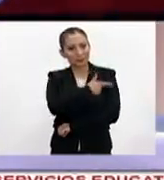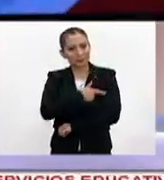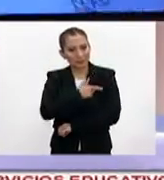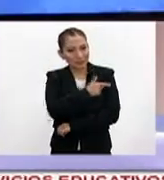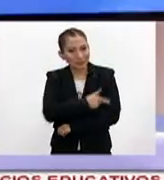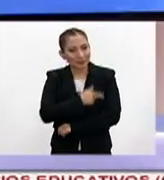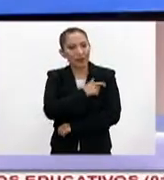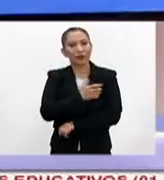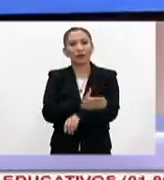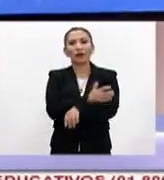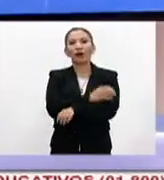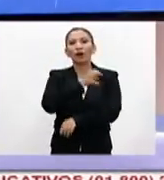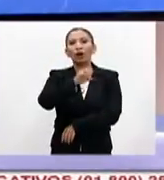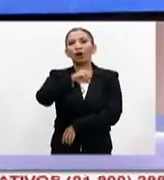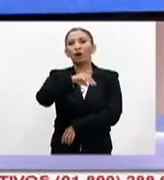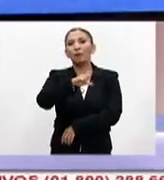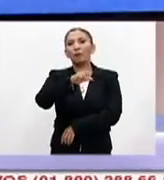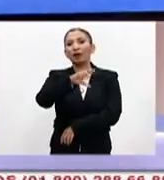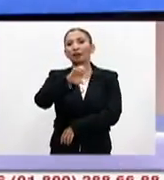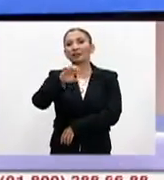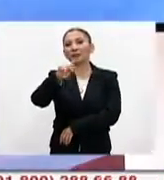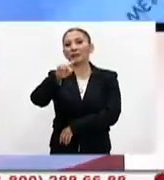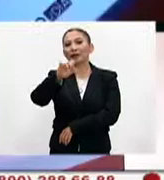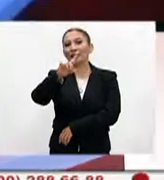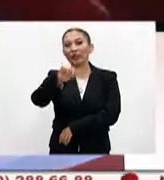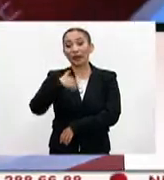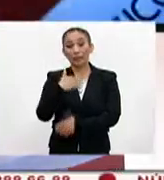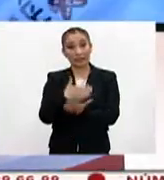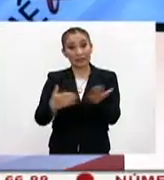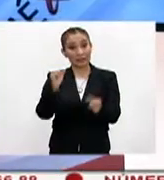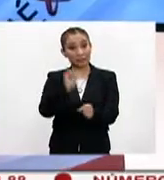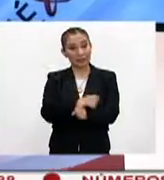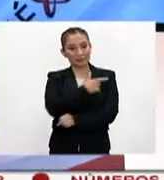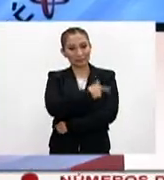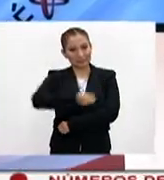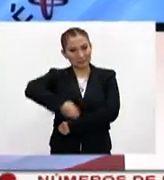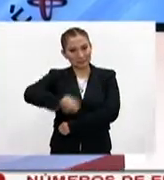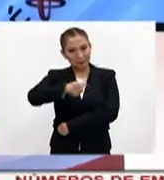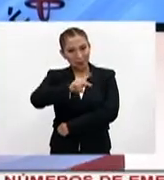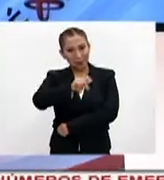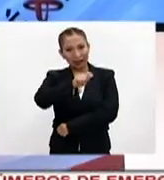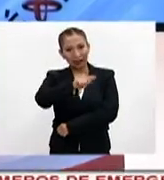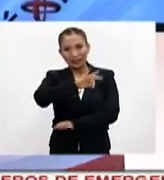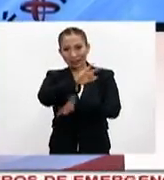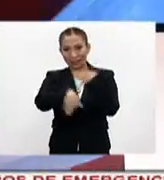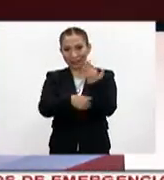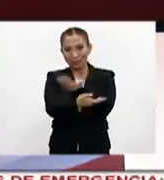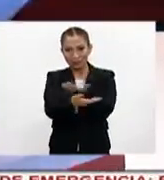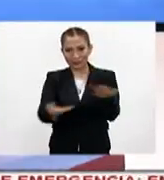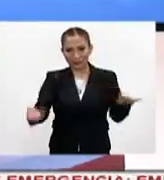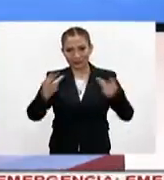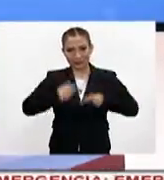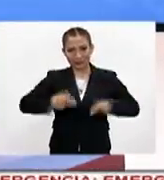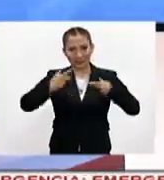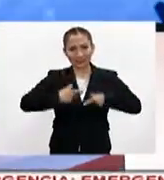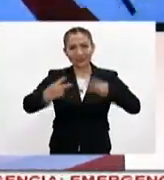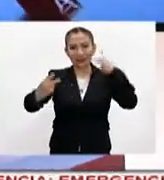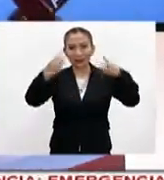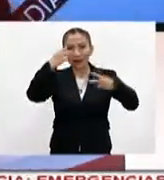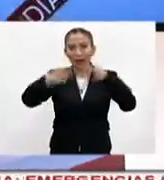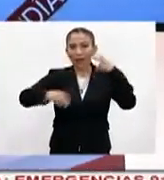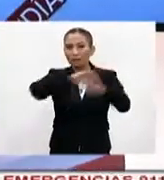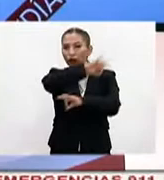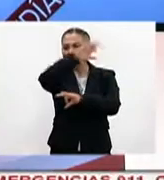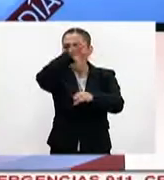gusto, como cada mañana, a mi compañero Omar Cepeda. Omar. Mitad de semana, es un placer saludarte, Pati, a ti y a todo nuestro auditorio, quienes nos ven a lo